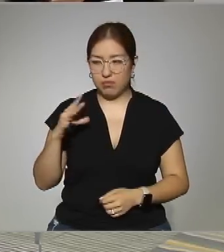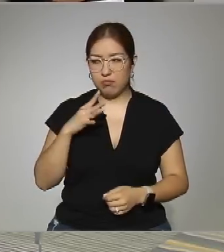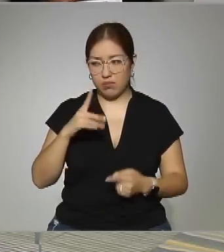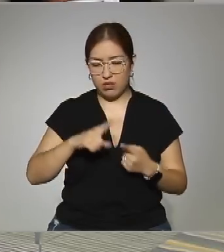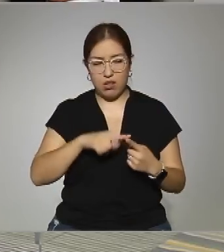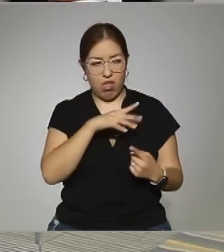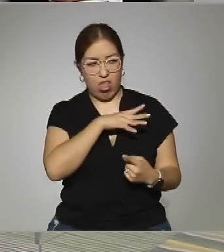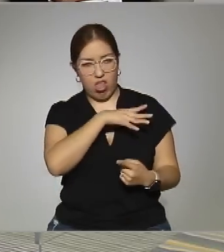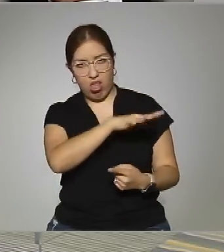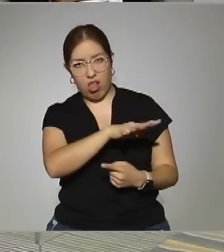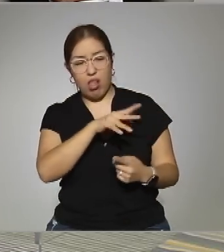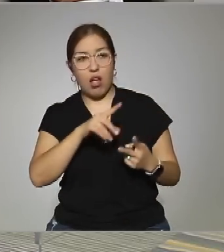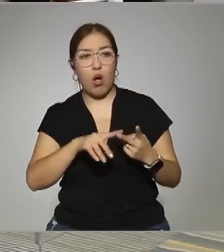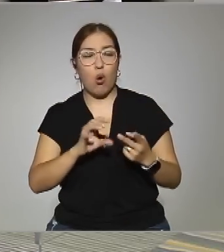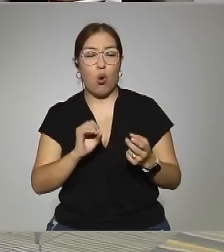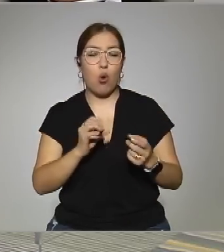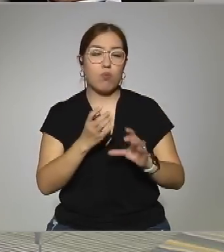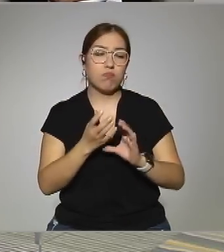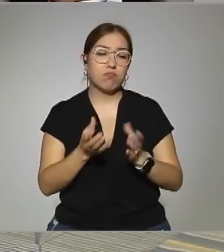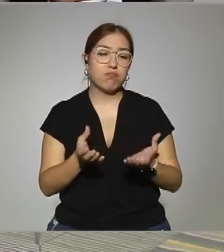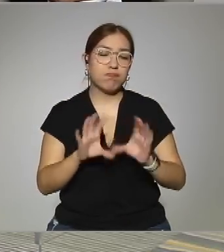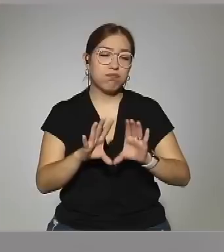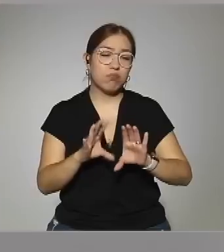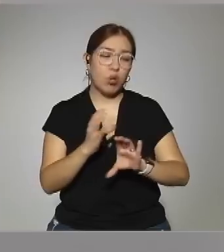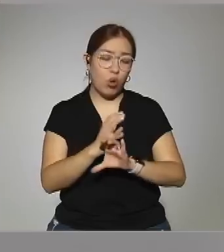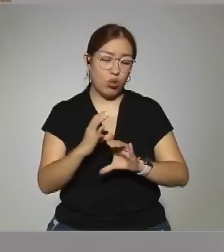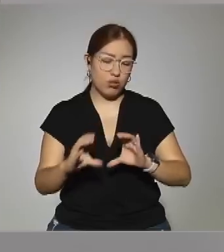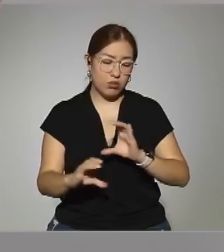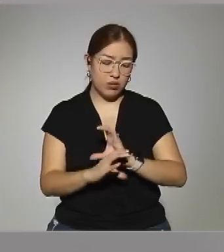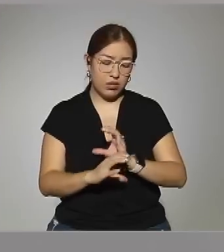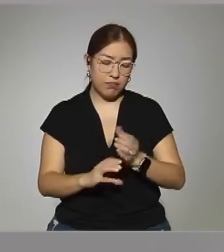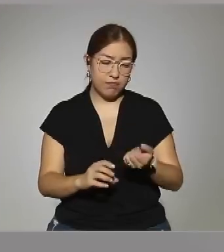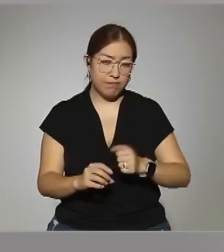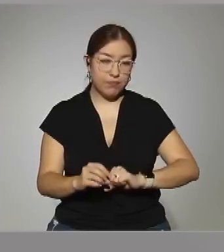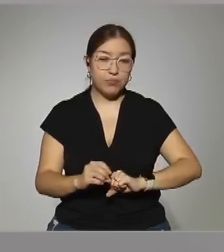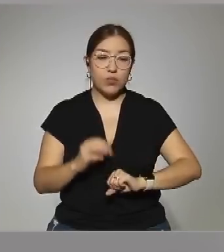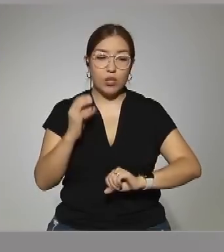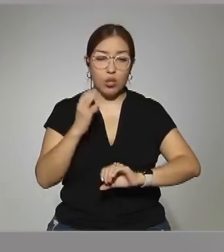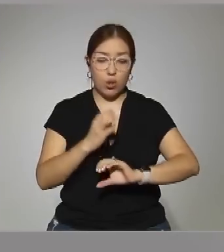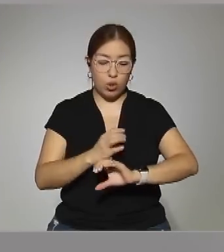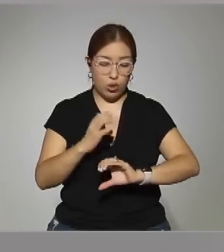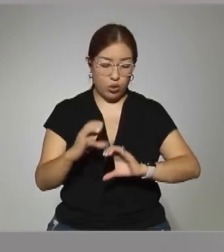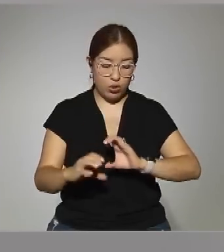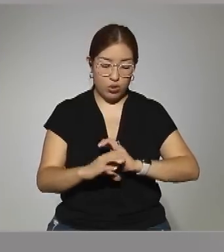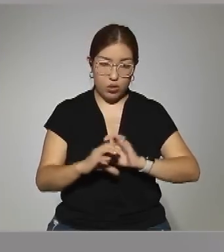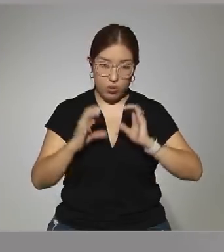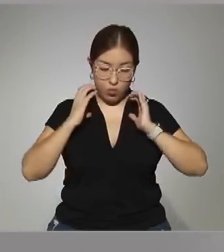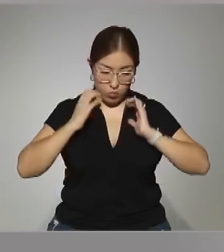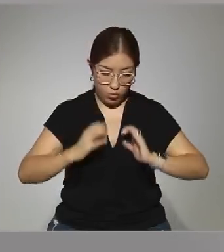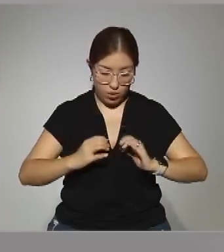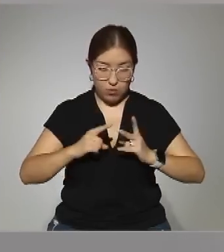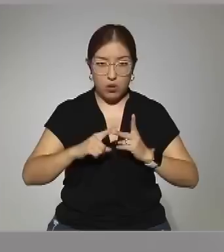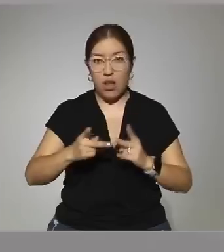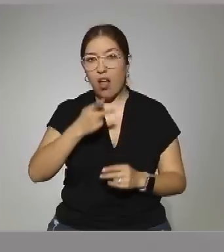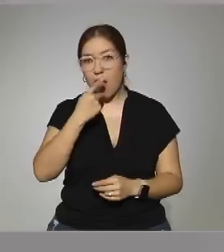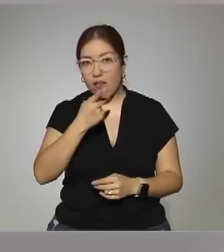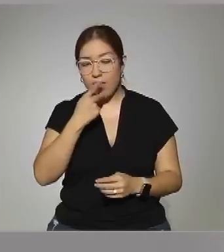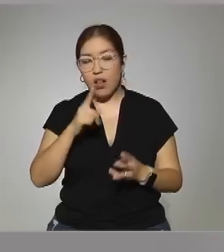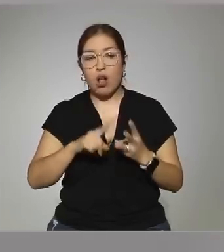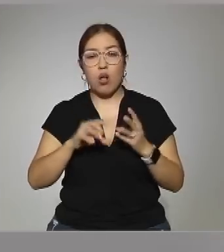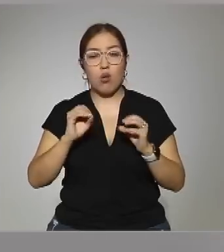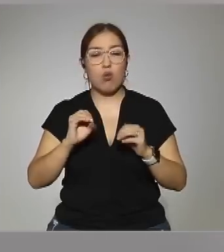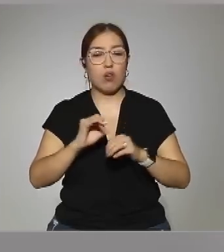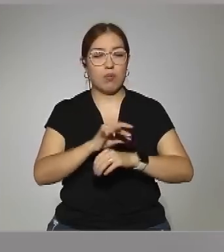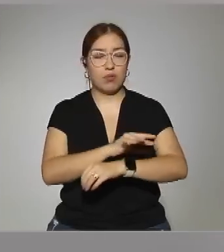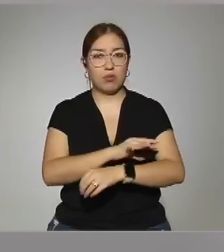están todas las partes que tienen que ver con violencia. Claro. Violencia tanto física, verbal o emocional, una